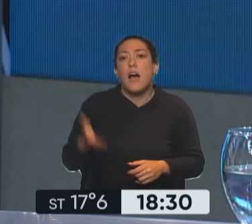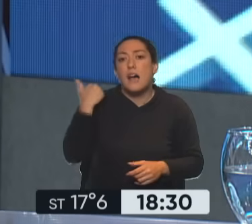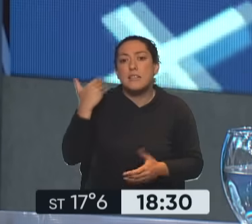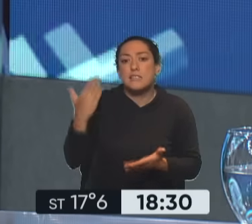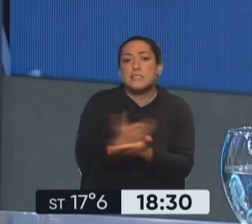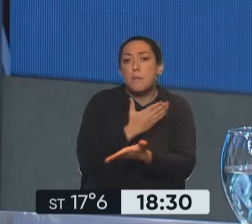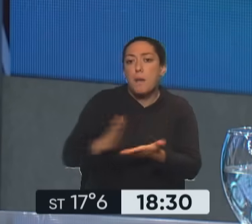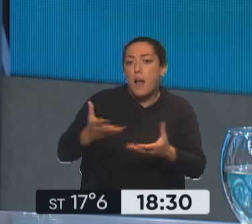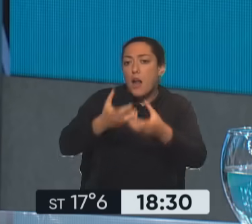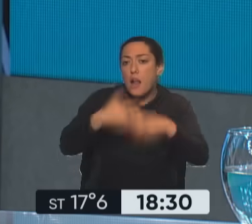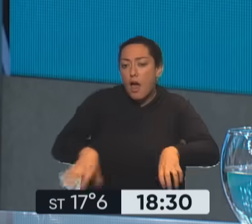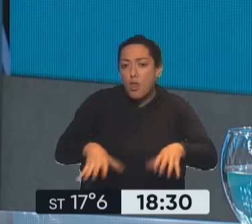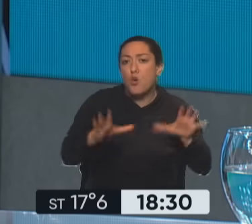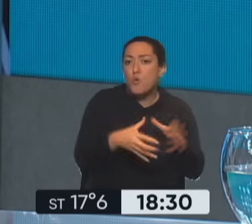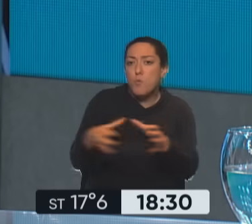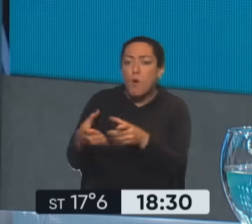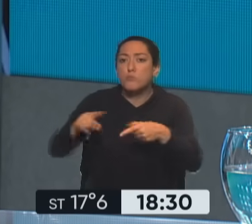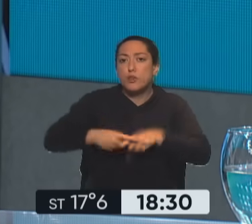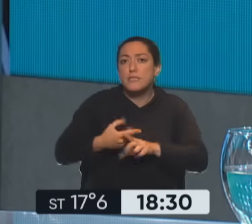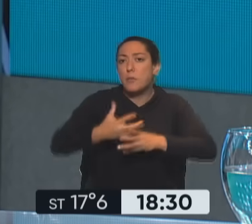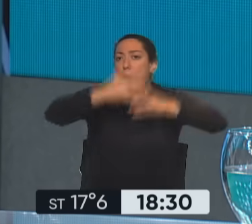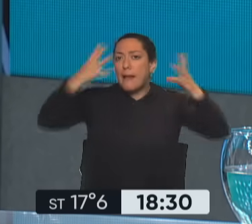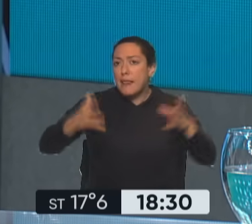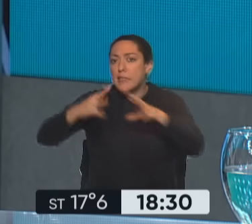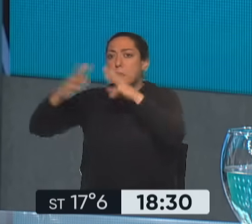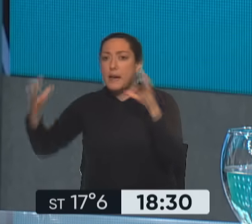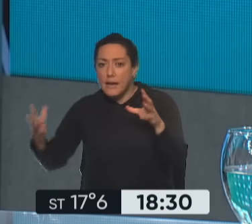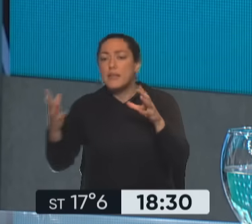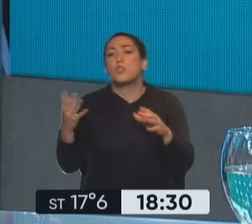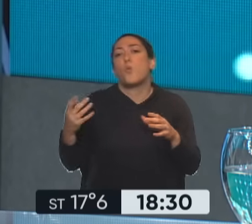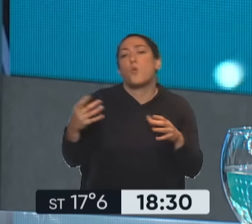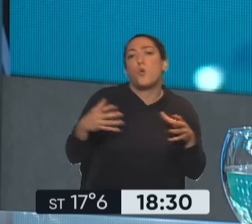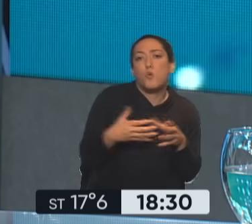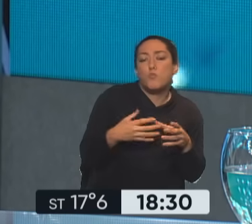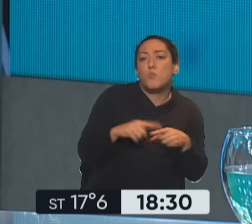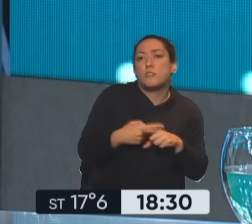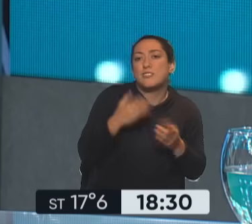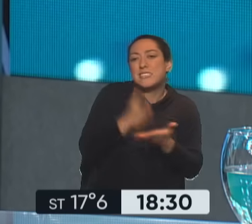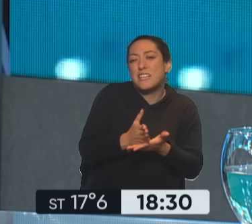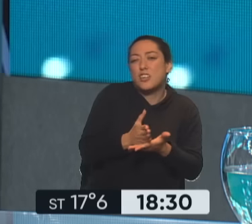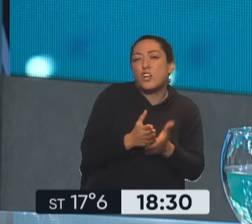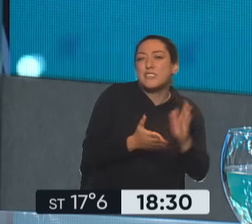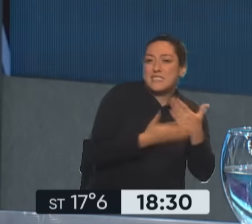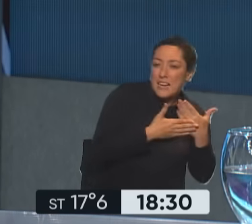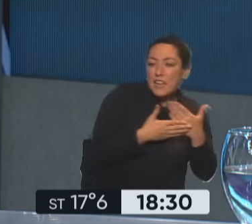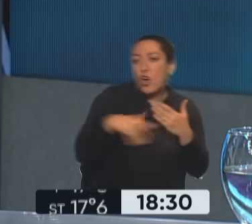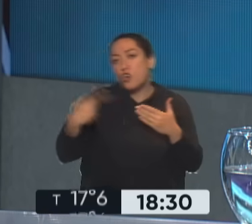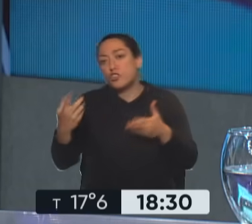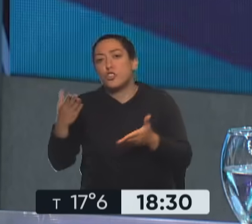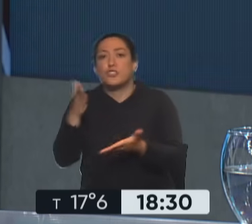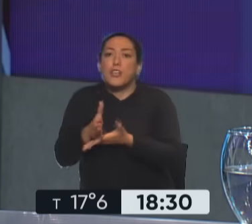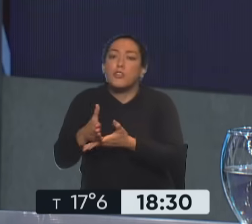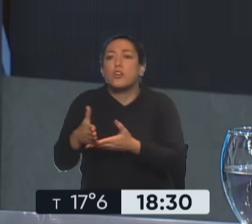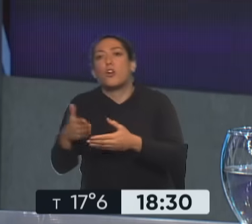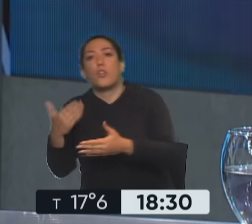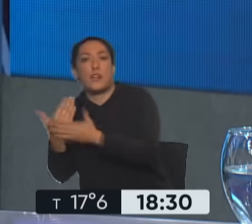división entre las dos grandes coaliciones de gobierno, una más de centro-izquierda y otra más de centro-derecha. Si la grieta se terminó, ¿cuál va a